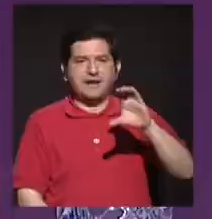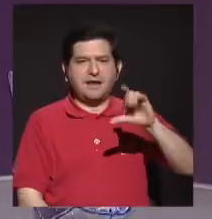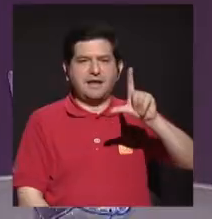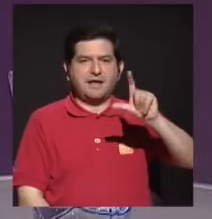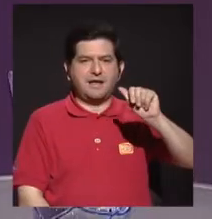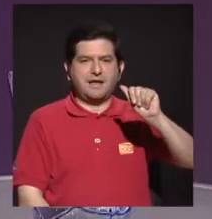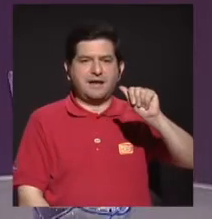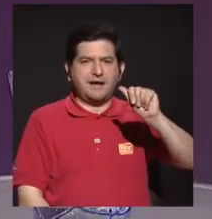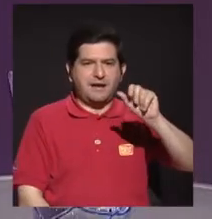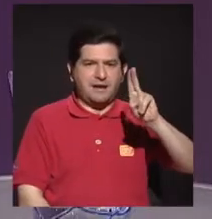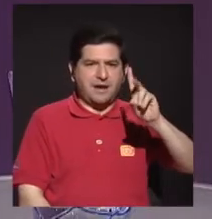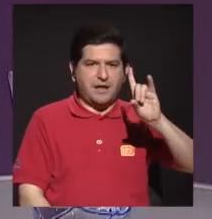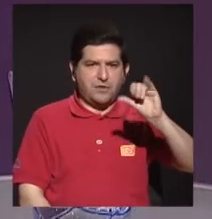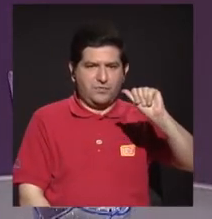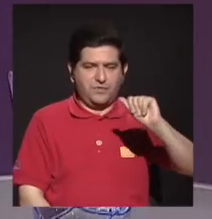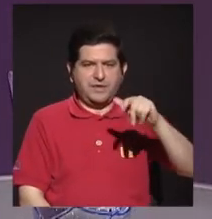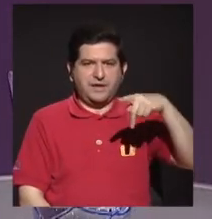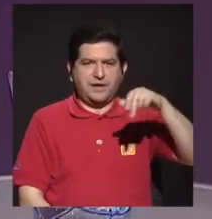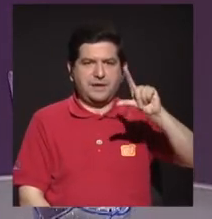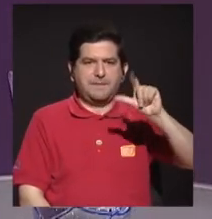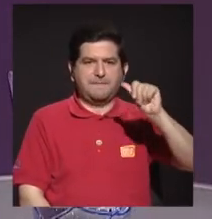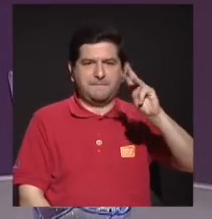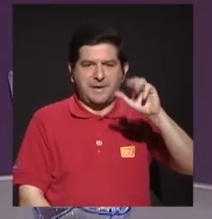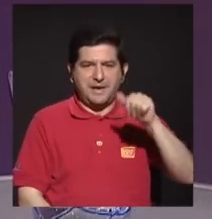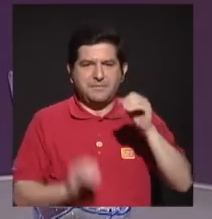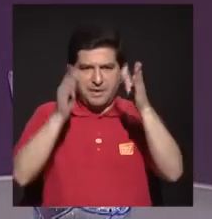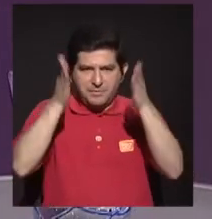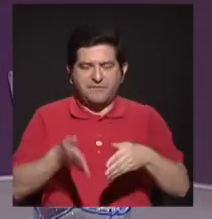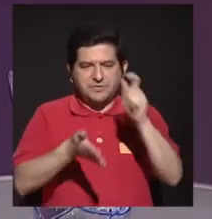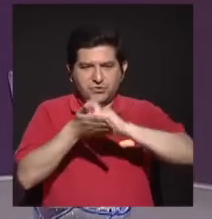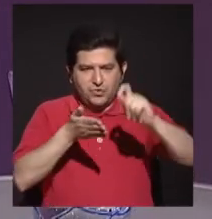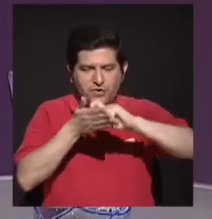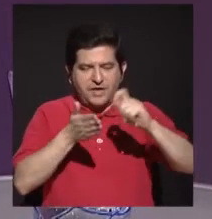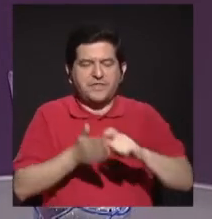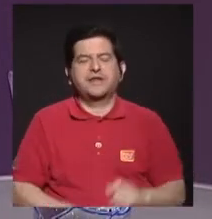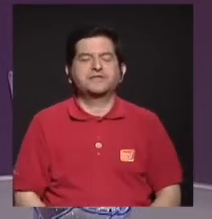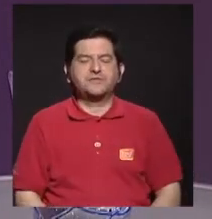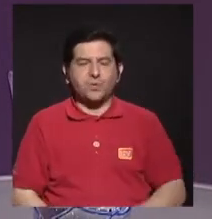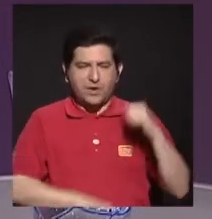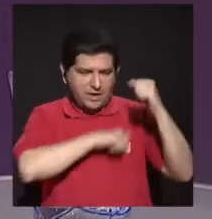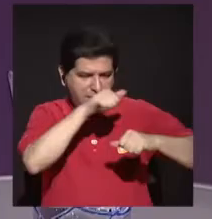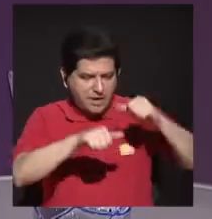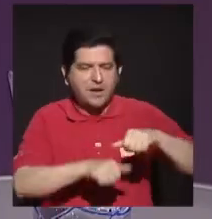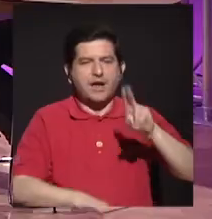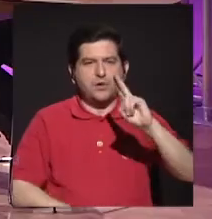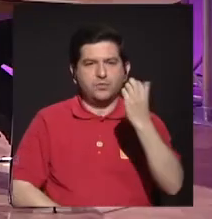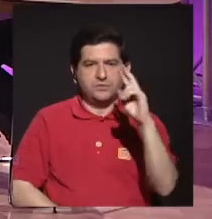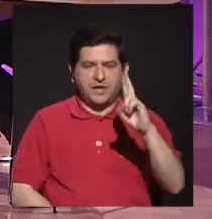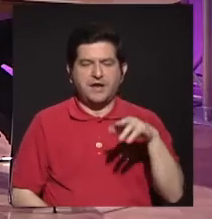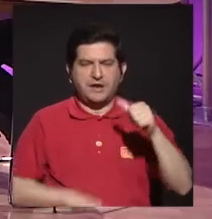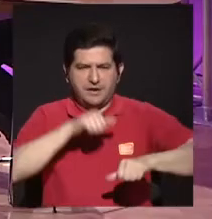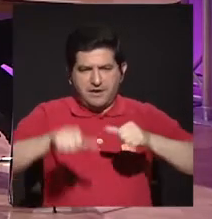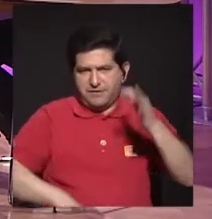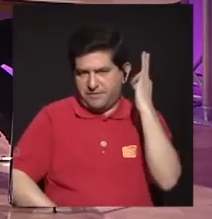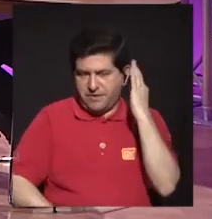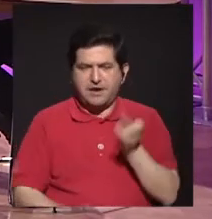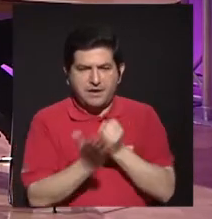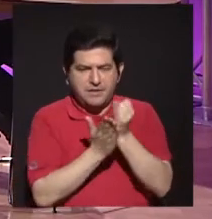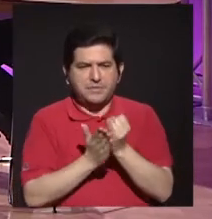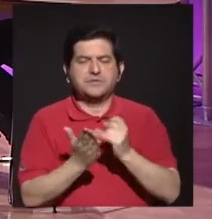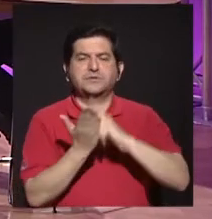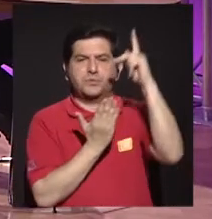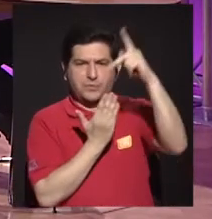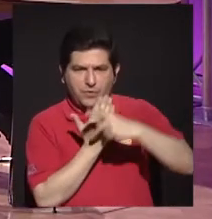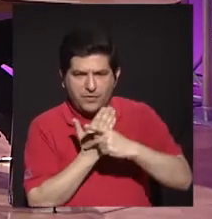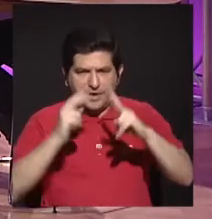Palma. Ella es antropóloga, es feminista, profesora de la Escuela de Antropología de la Universidad de Costa Rica e investigadora del programa